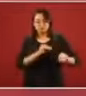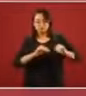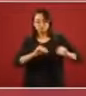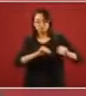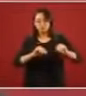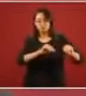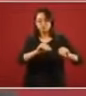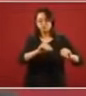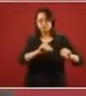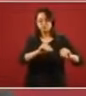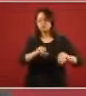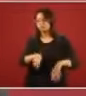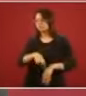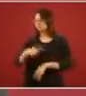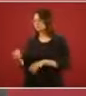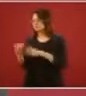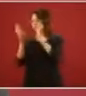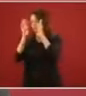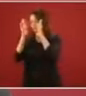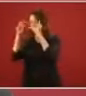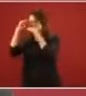es otra cosa.